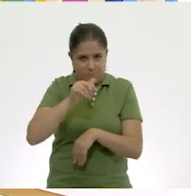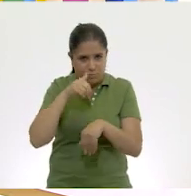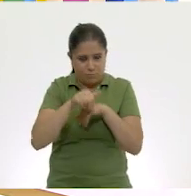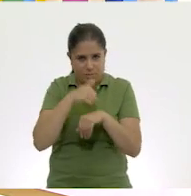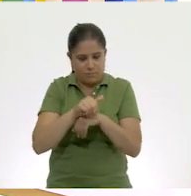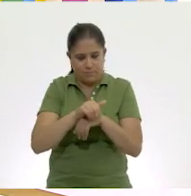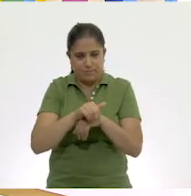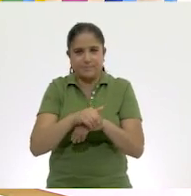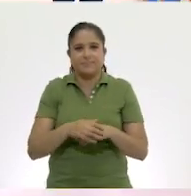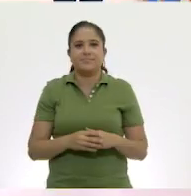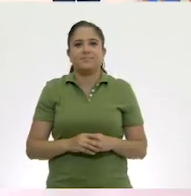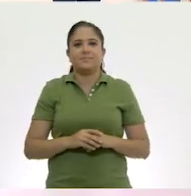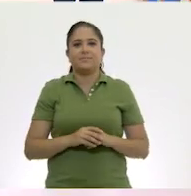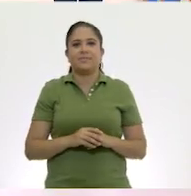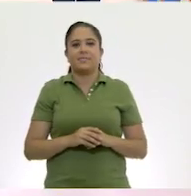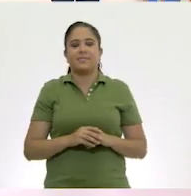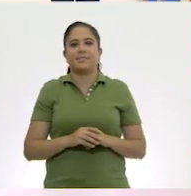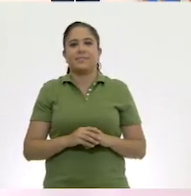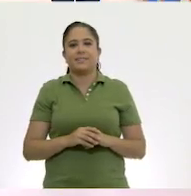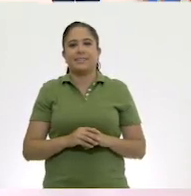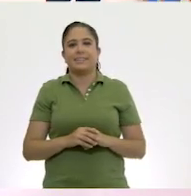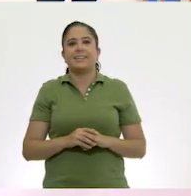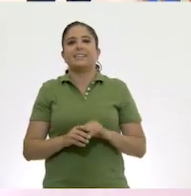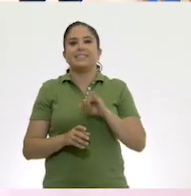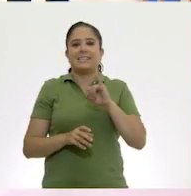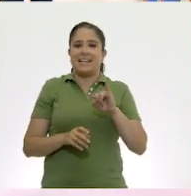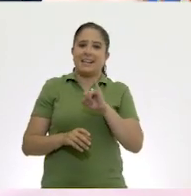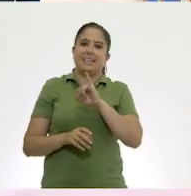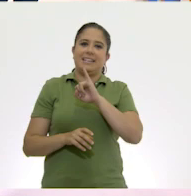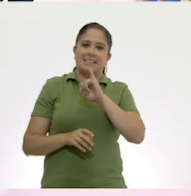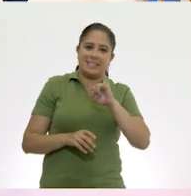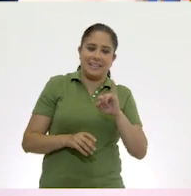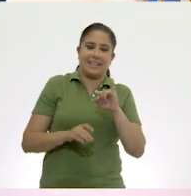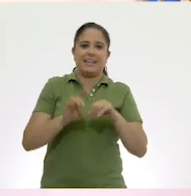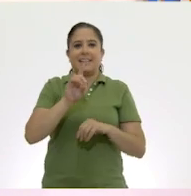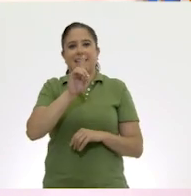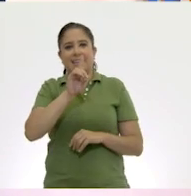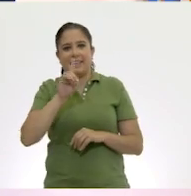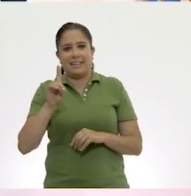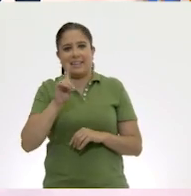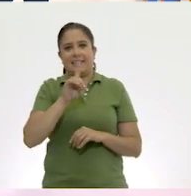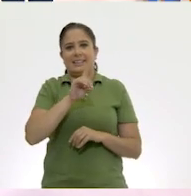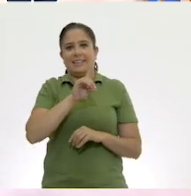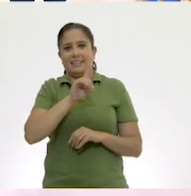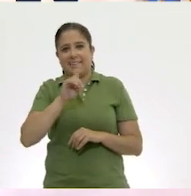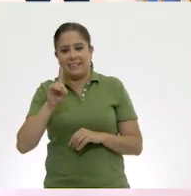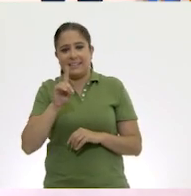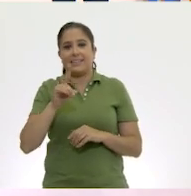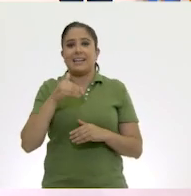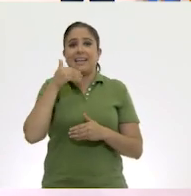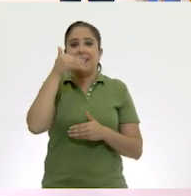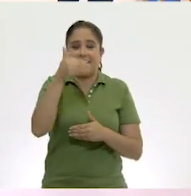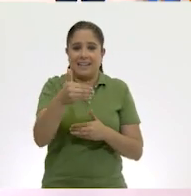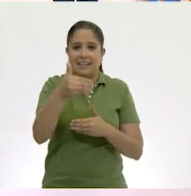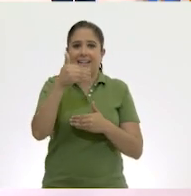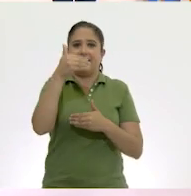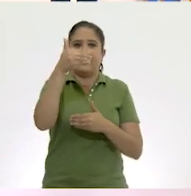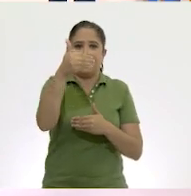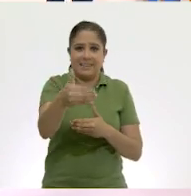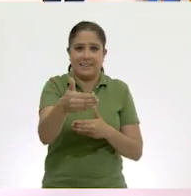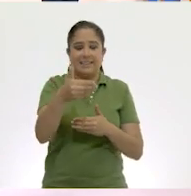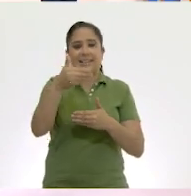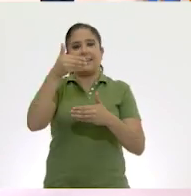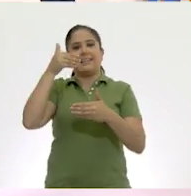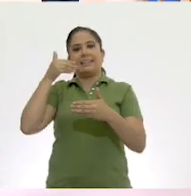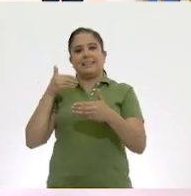esas indicaciones vamos 23 izquierda izquierda derecha derecha adelante